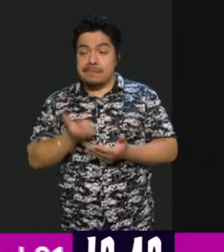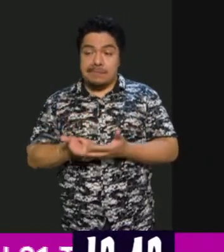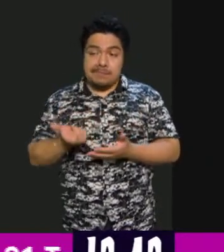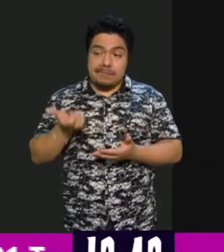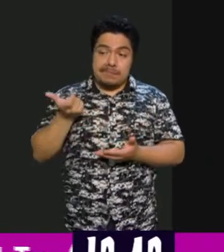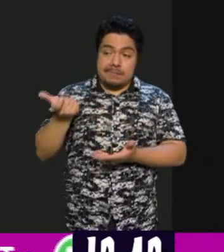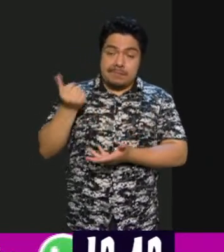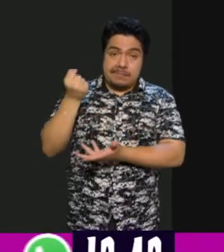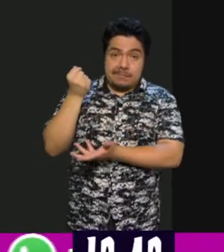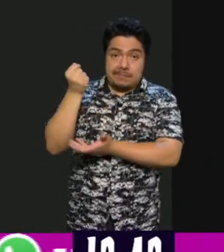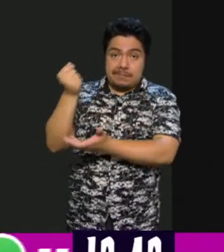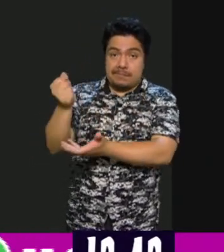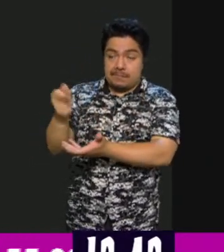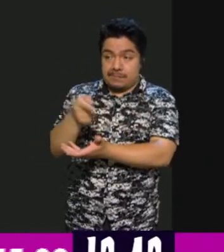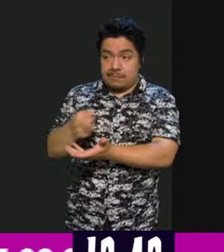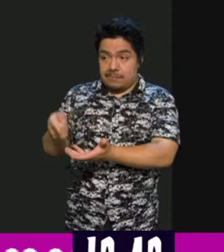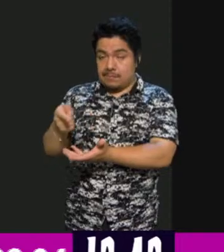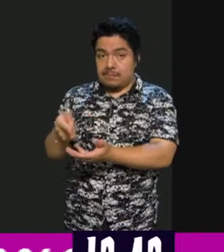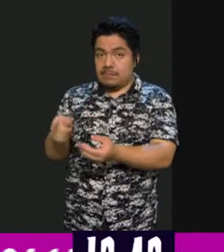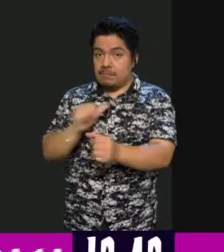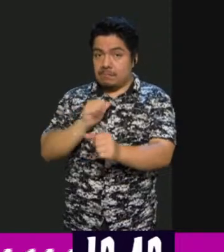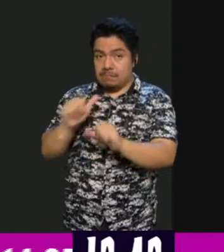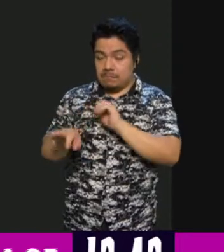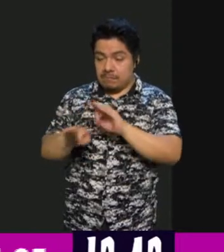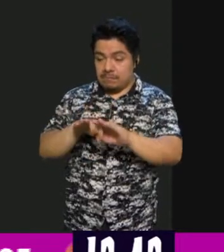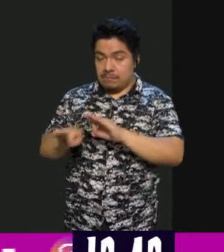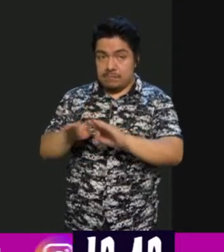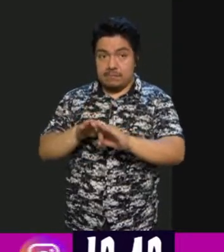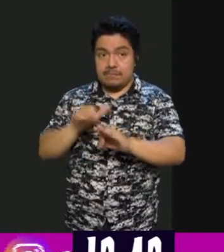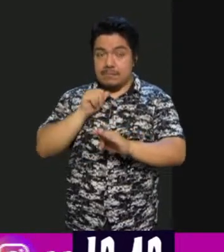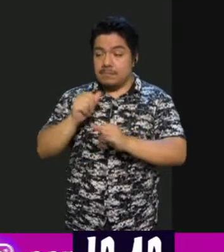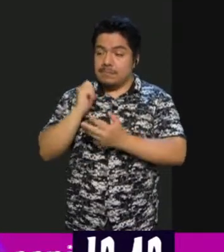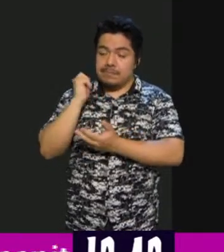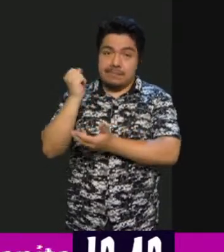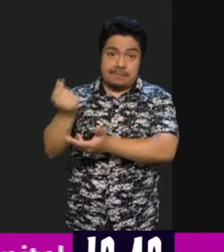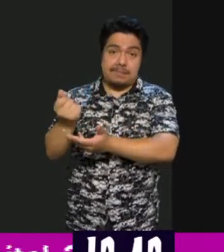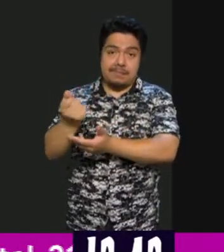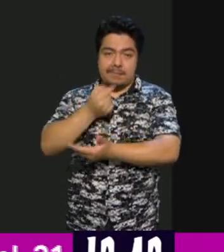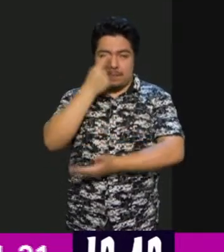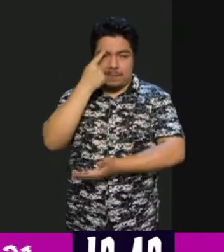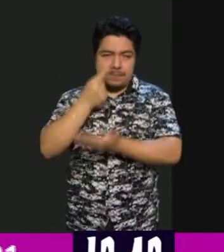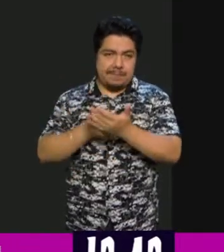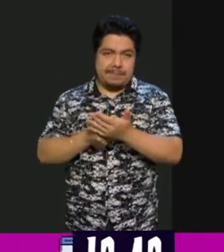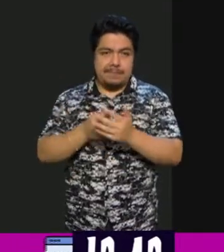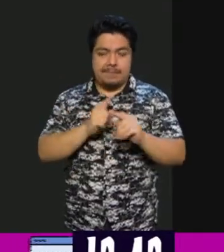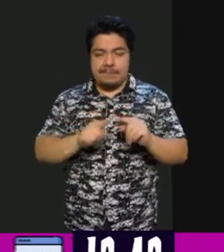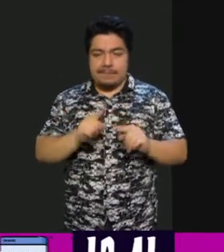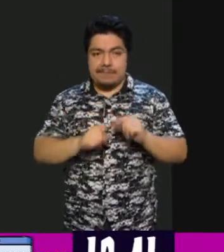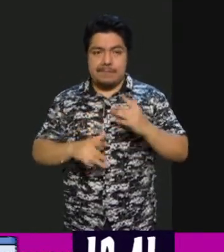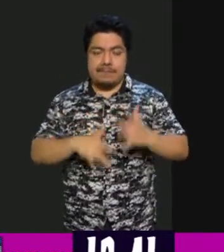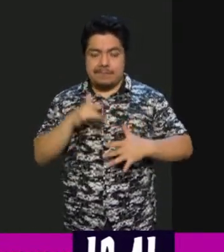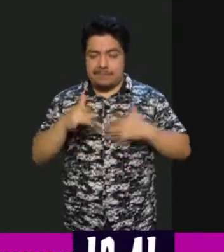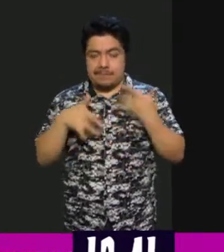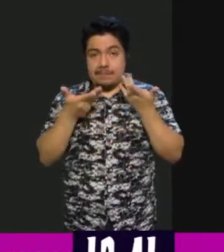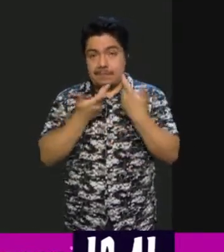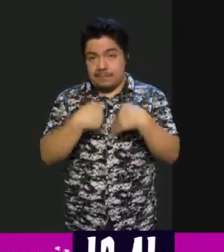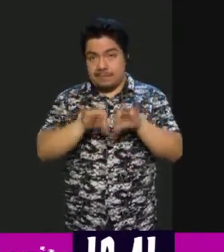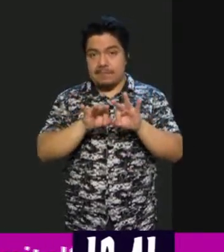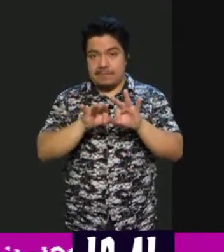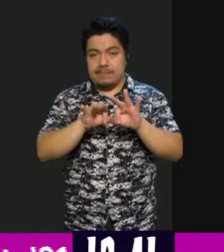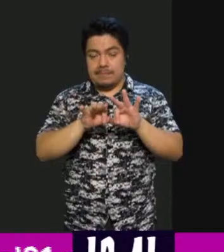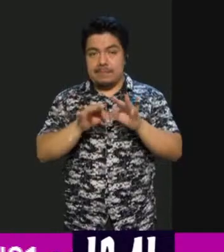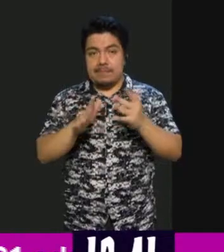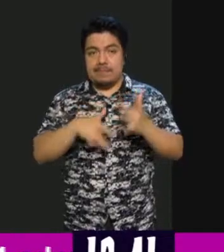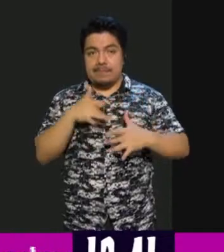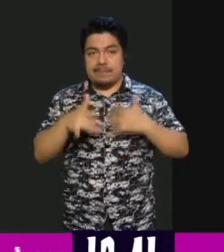digamos, a esa industria, a la mano de obra, el dinero que mandan a este país. Yo creo que estos temas son los más importantes que le